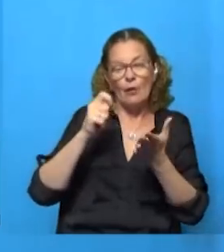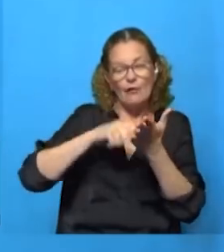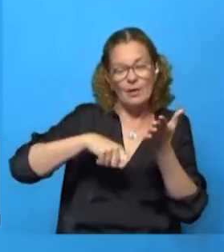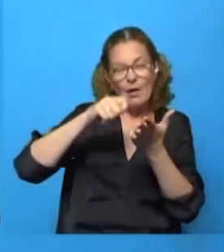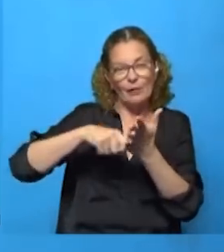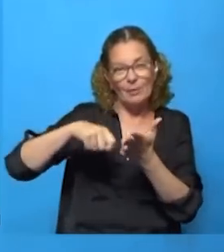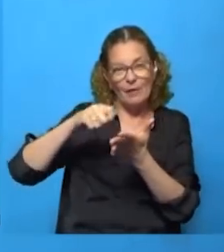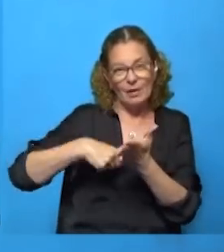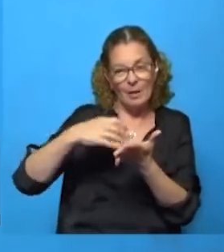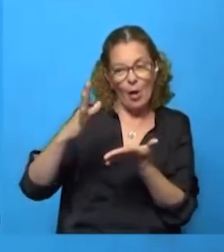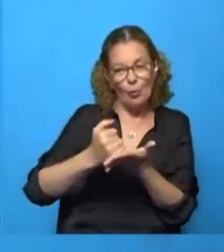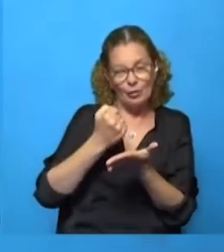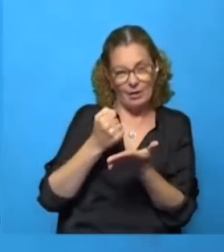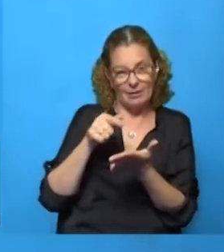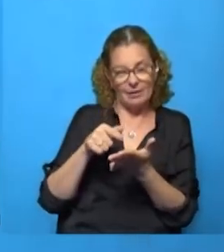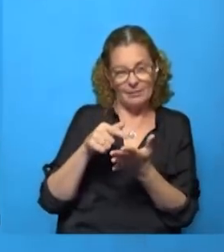de firmas